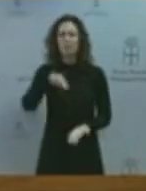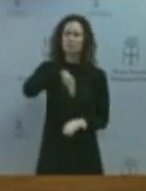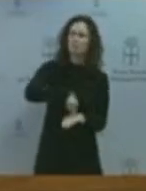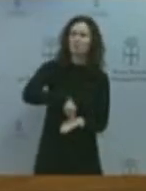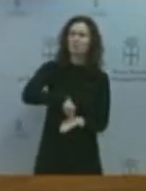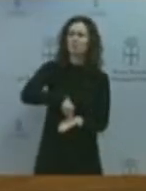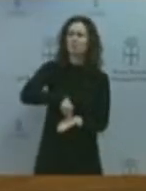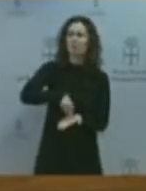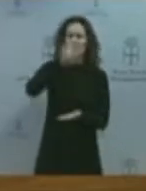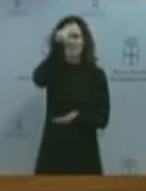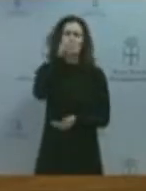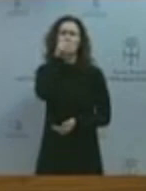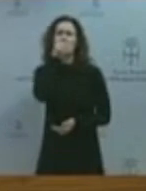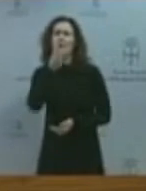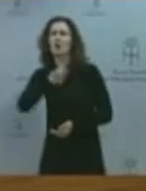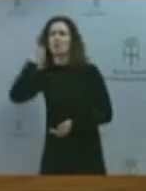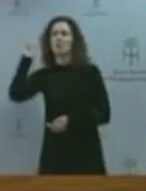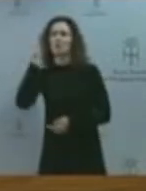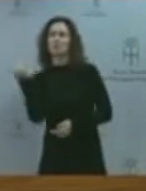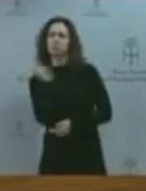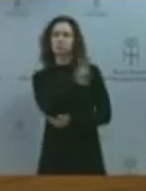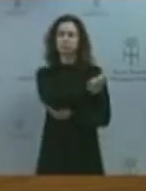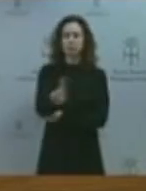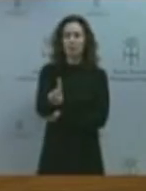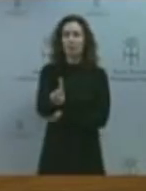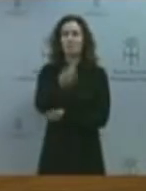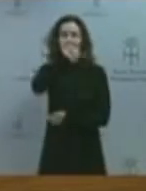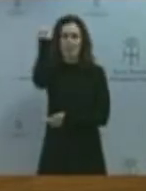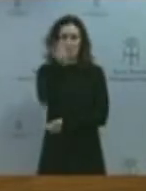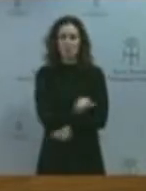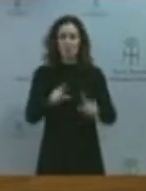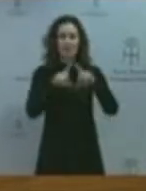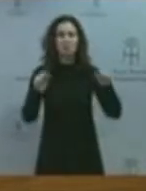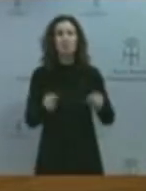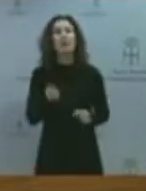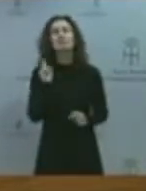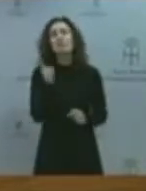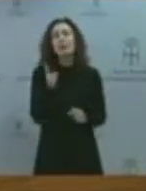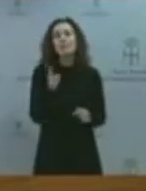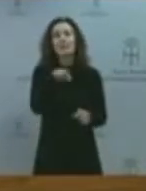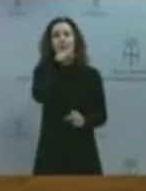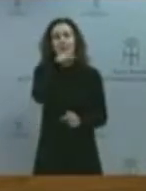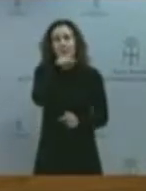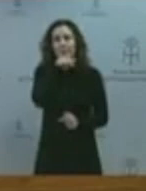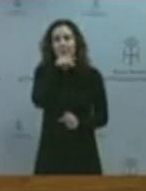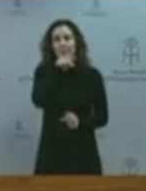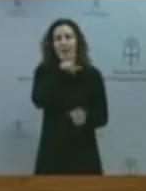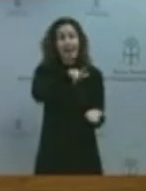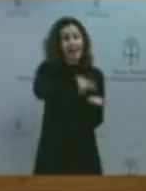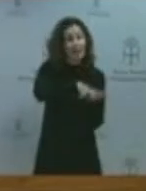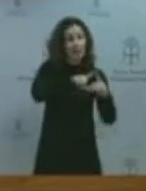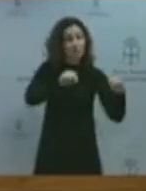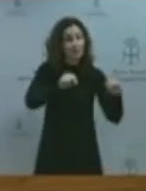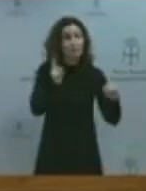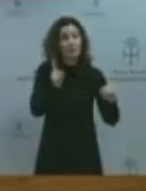bueno que a xente escuite que en Asturias non só se fala a lingua del centro, sino que tamén temos unha